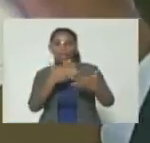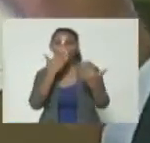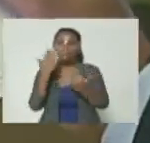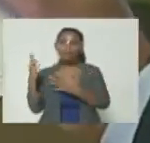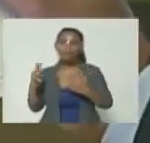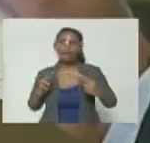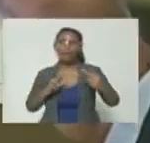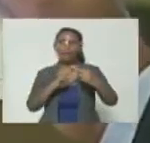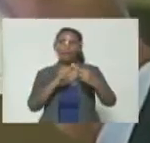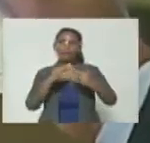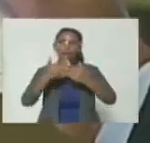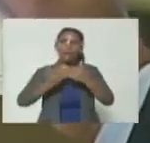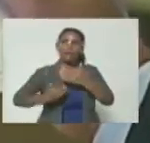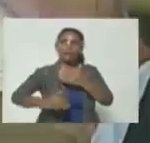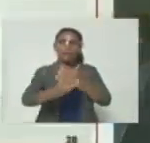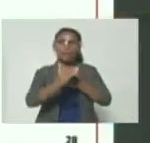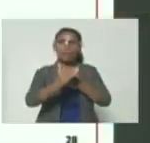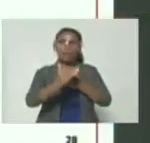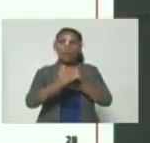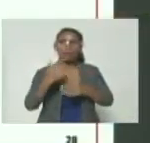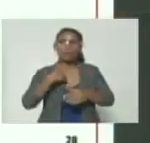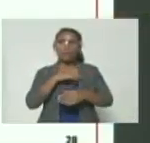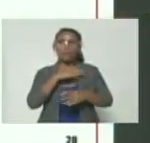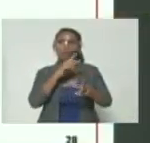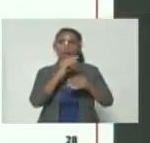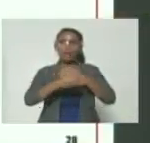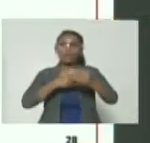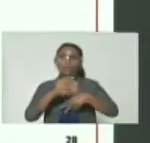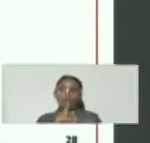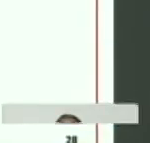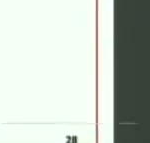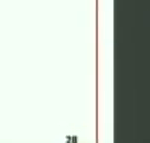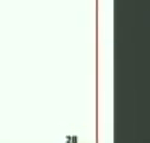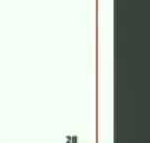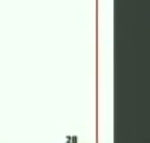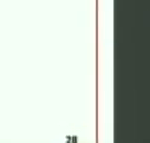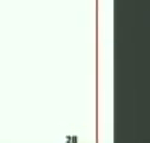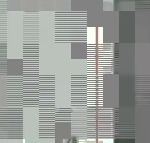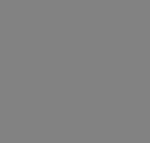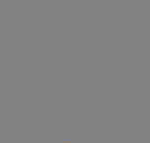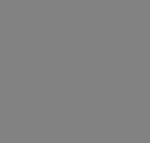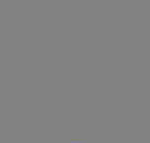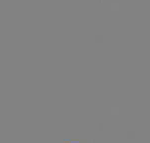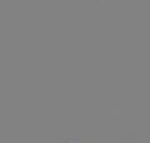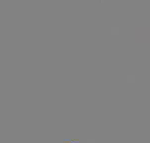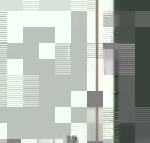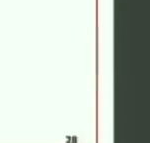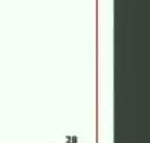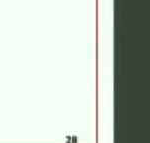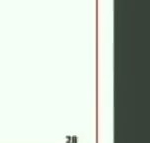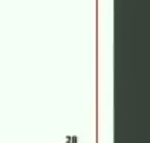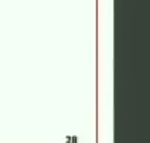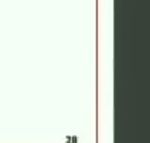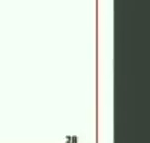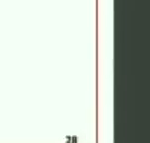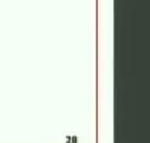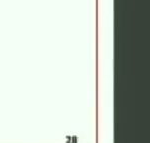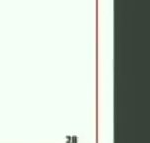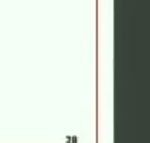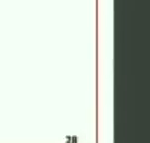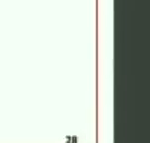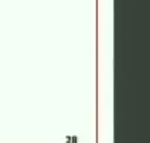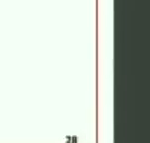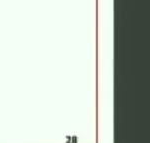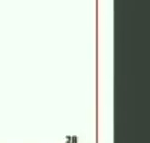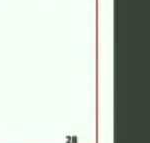seguro, avancemos. Estamos haciendo el plan de comunicación para que tenga impacto. Todos esos, los Alberto News, los Cocuyos,